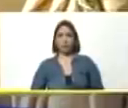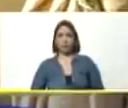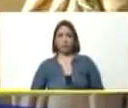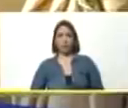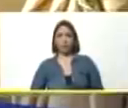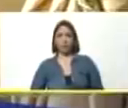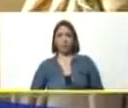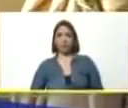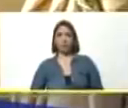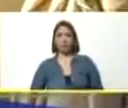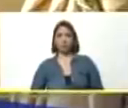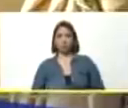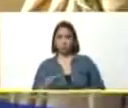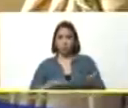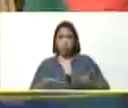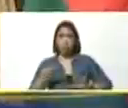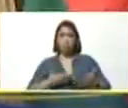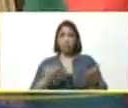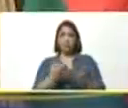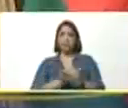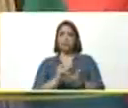Las relaciones económicas,